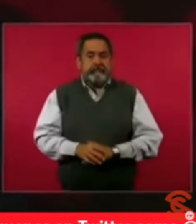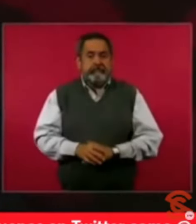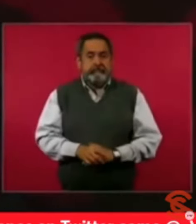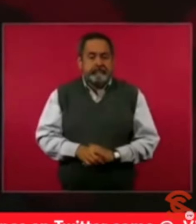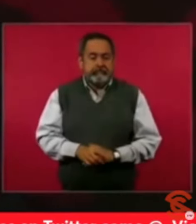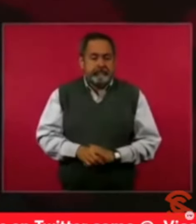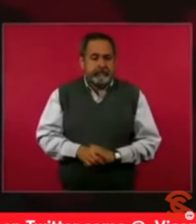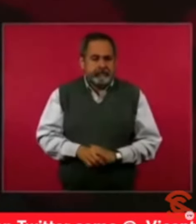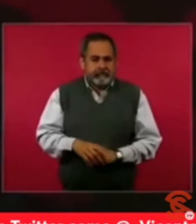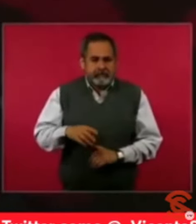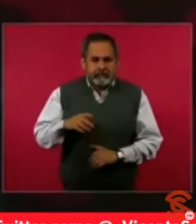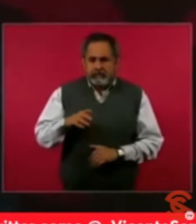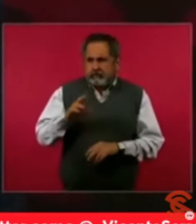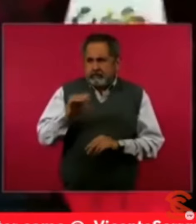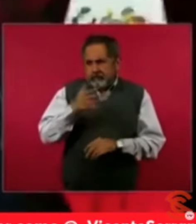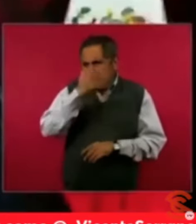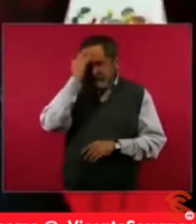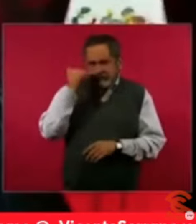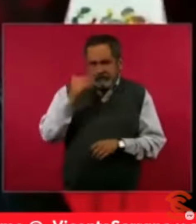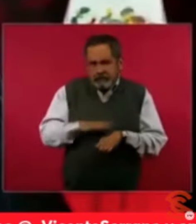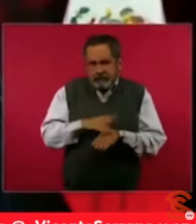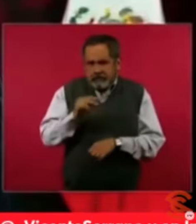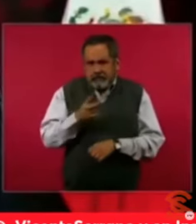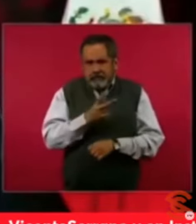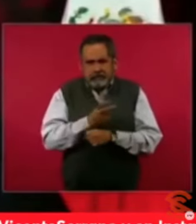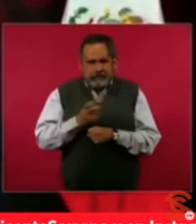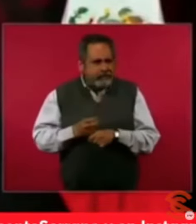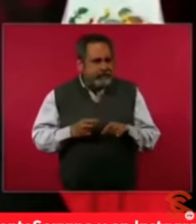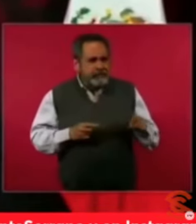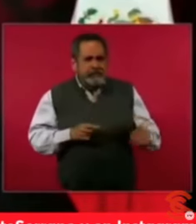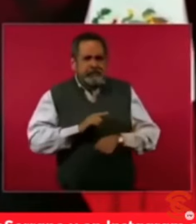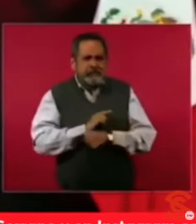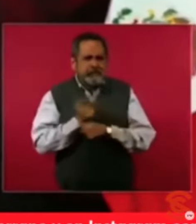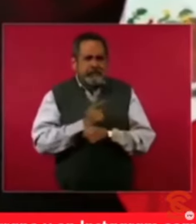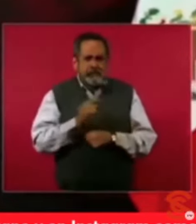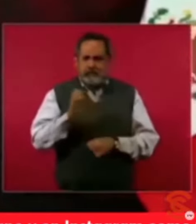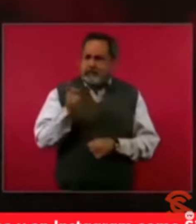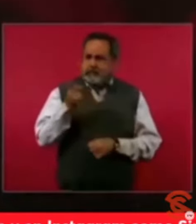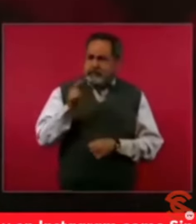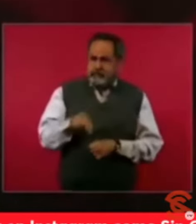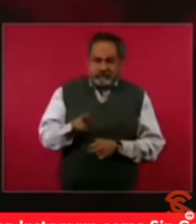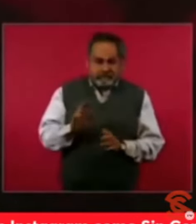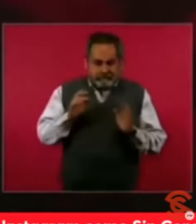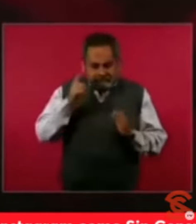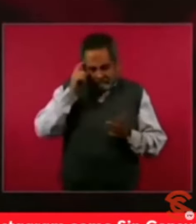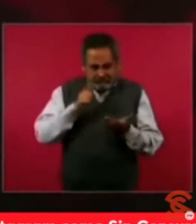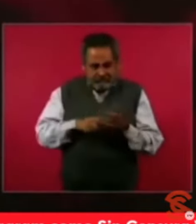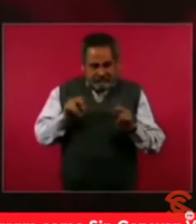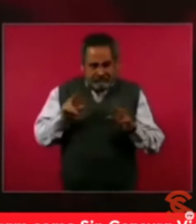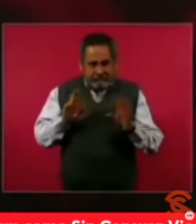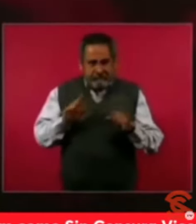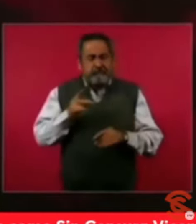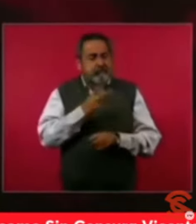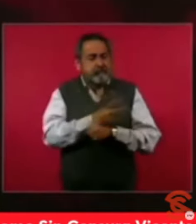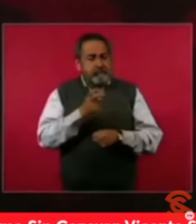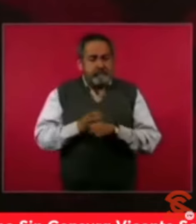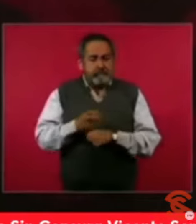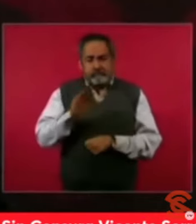No sé por qué no invitó al licenciado Peña y a Felipe